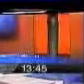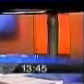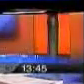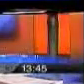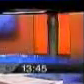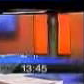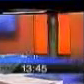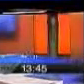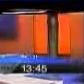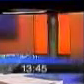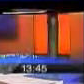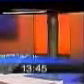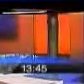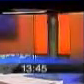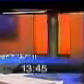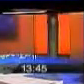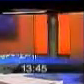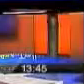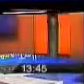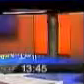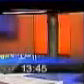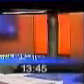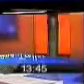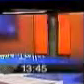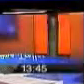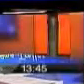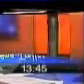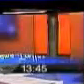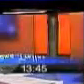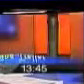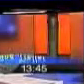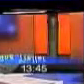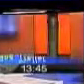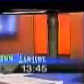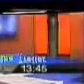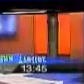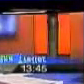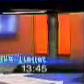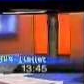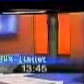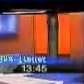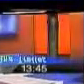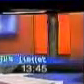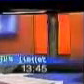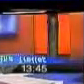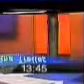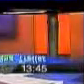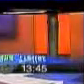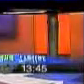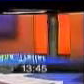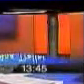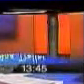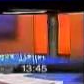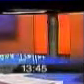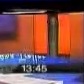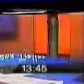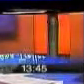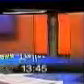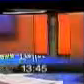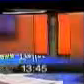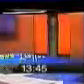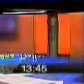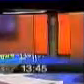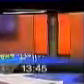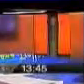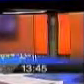era lo que se discutía en la sentencia de la jueza, era la ejecución extrajudicial de Tito, no por parte de los comandos, sino